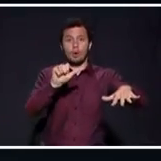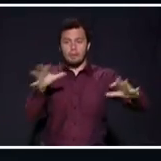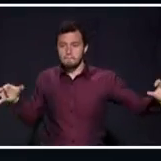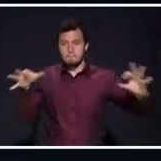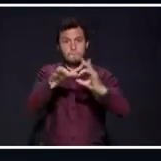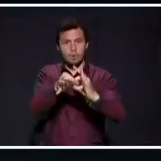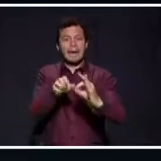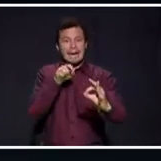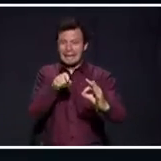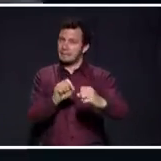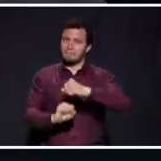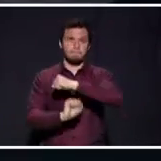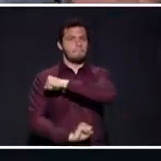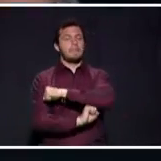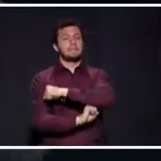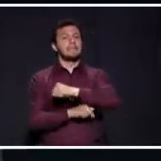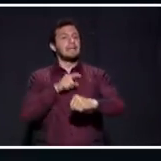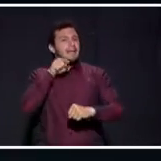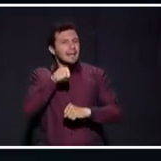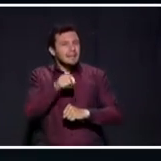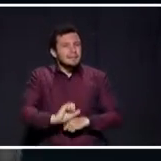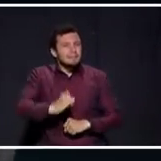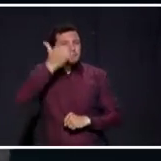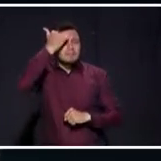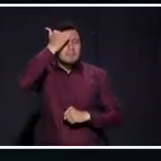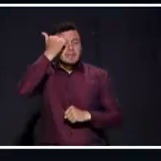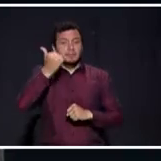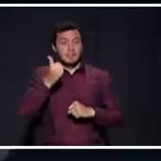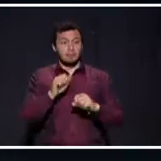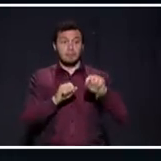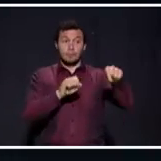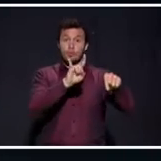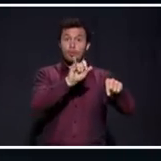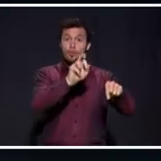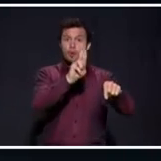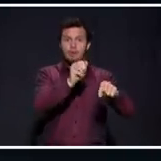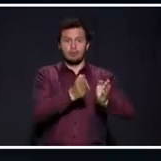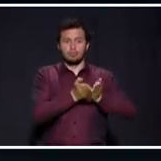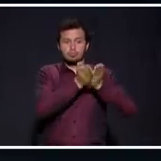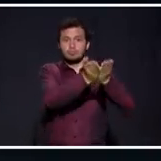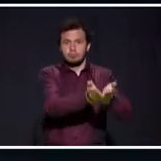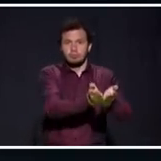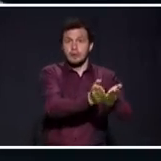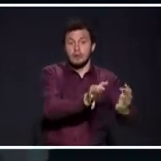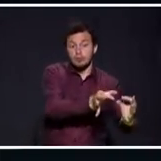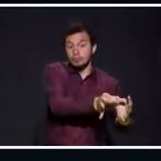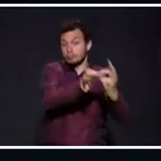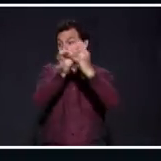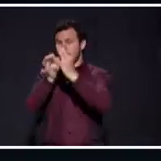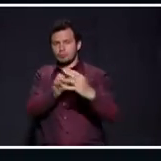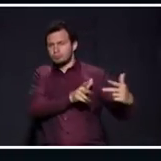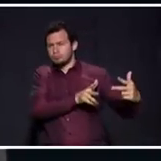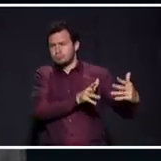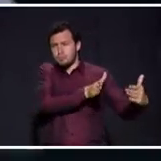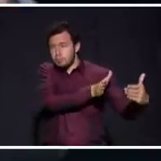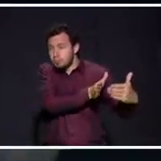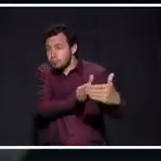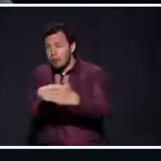arteria central de colombia con el puerto de urabá a nivel nacional y eso nos va a permitir financiar el ss tren